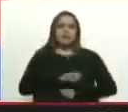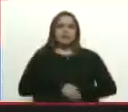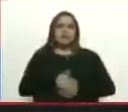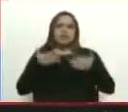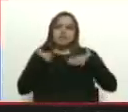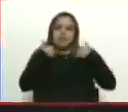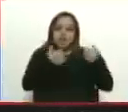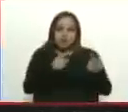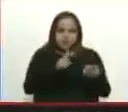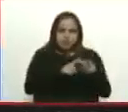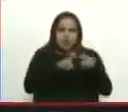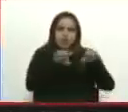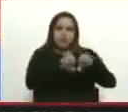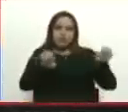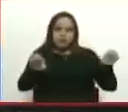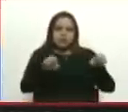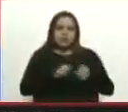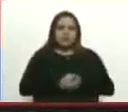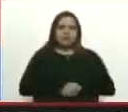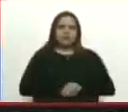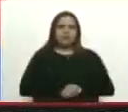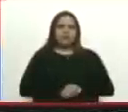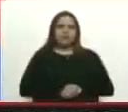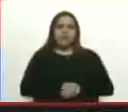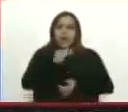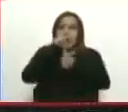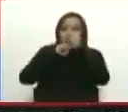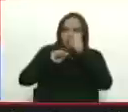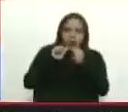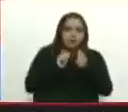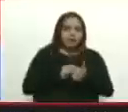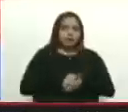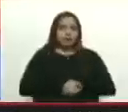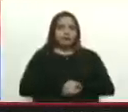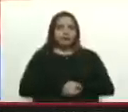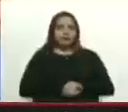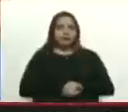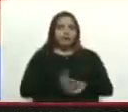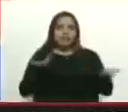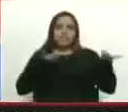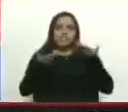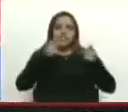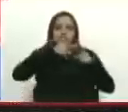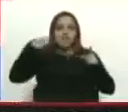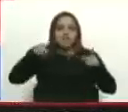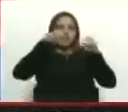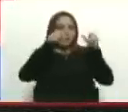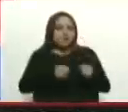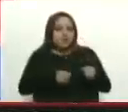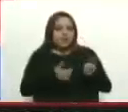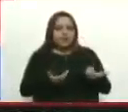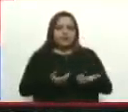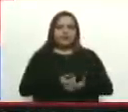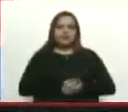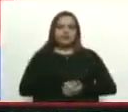Salud, educación, agua, servicio eléctrico y seguridad.